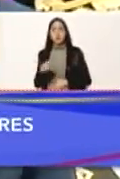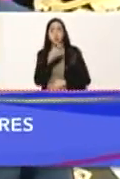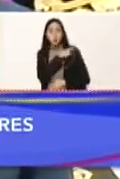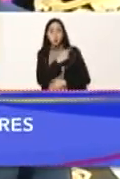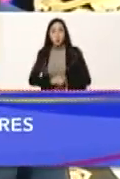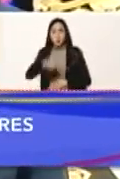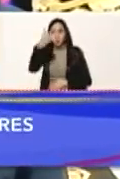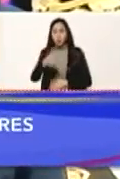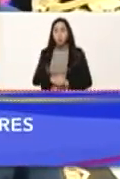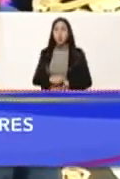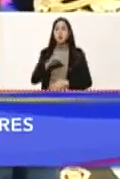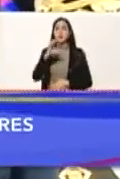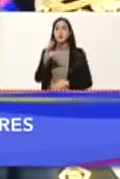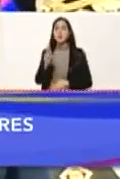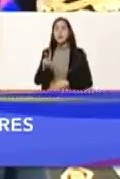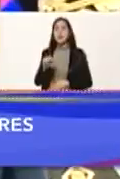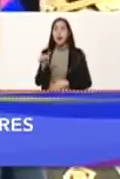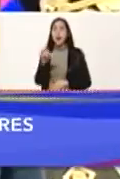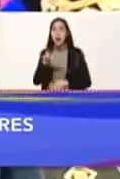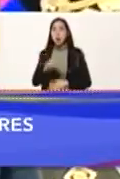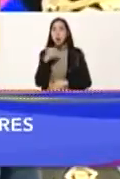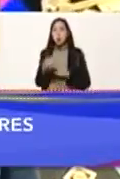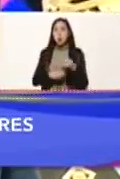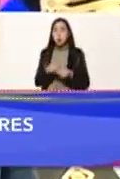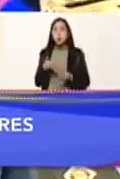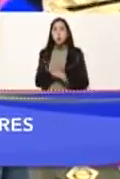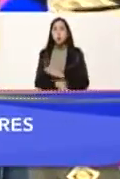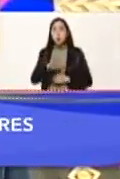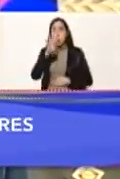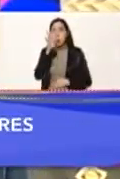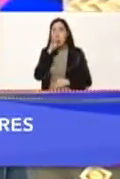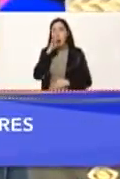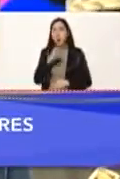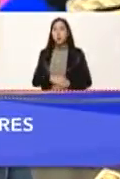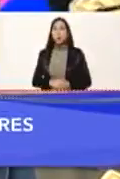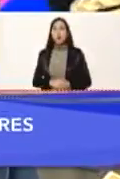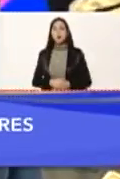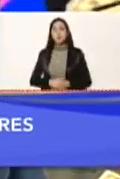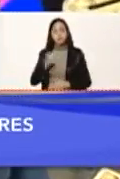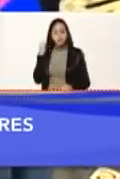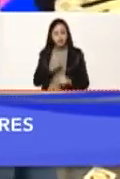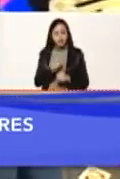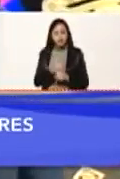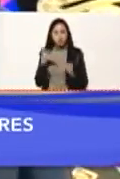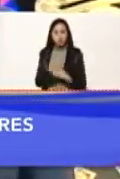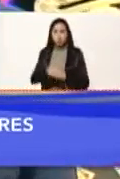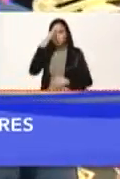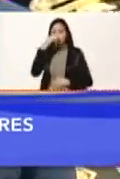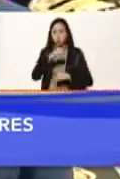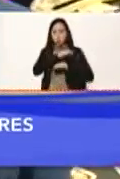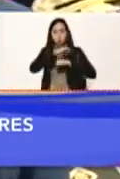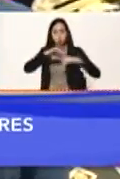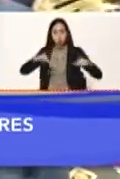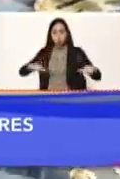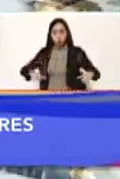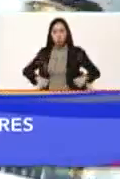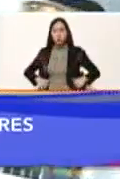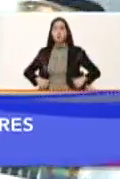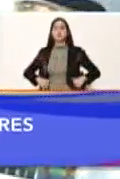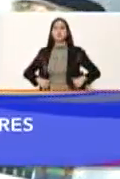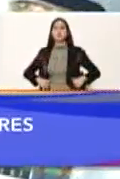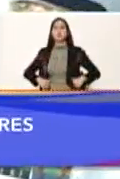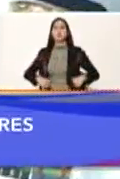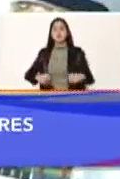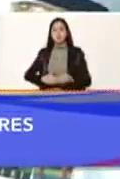Remigio Ceballos Ichazo, quien ha estado 4 años al frente del Comando Estratégico Operacional de la Fuerza